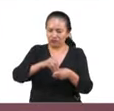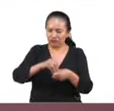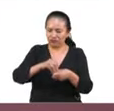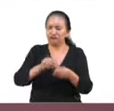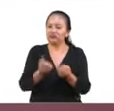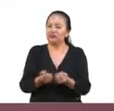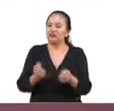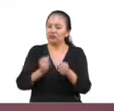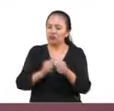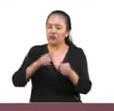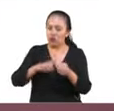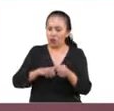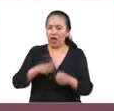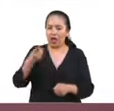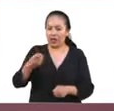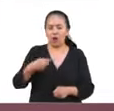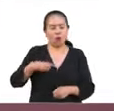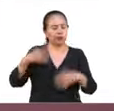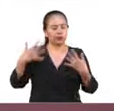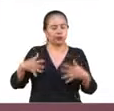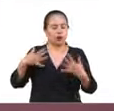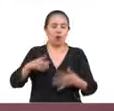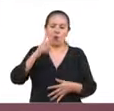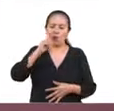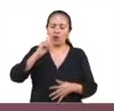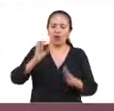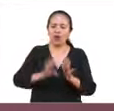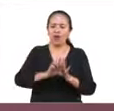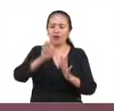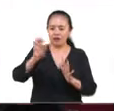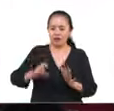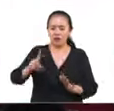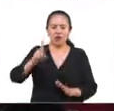ustedes, es un gran ejemplo de la mujer mexicana.